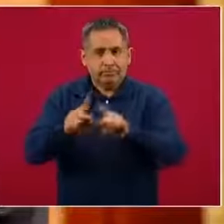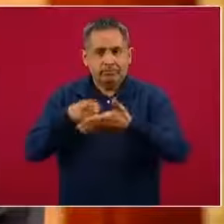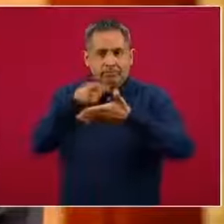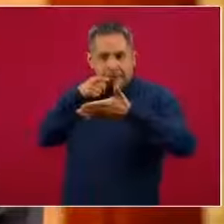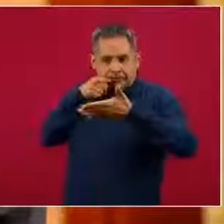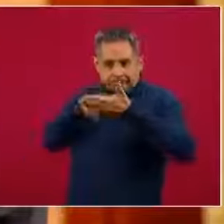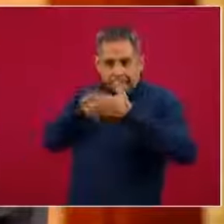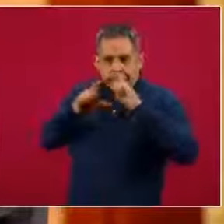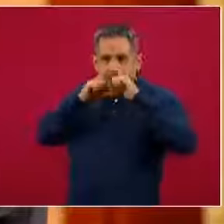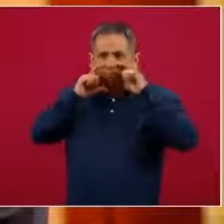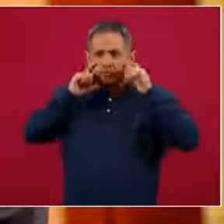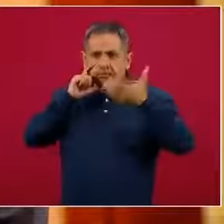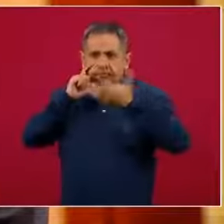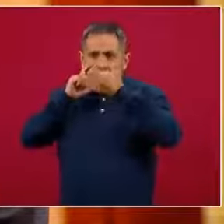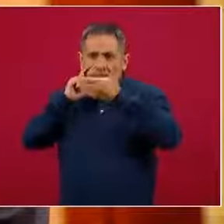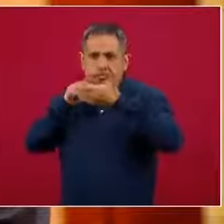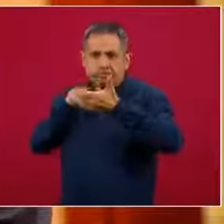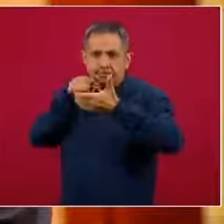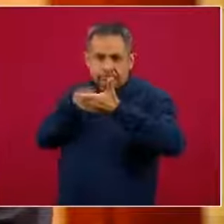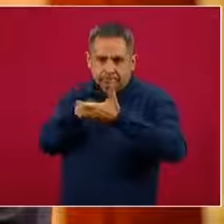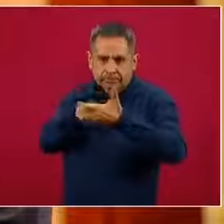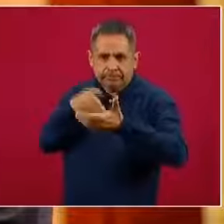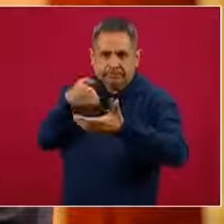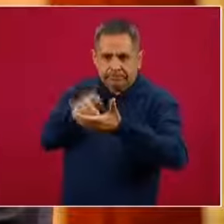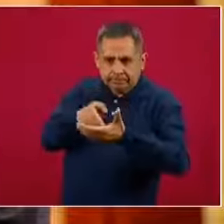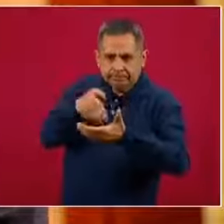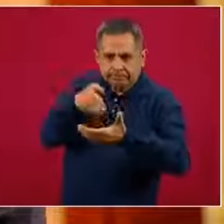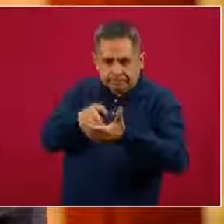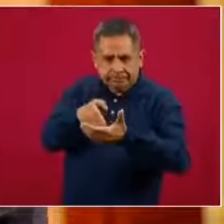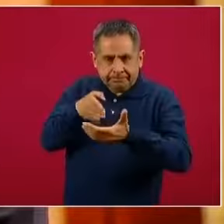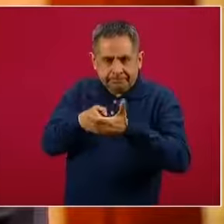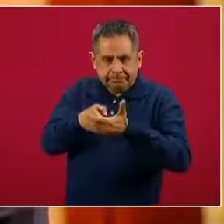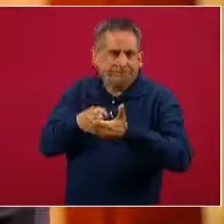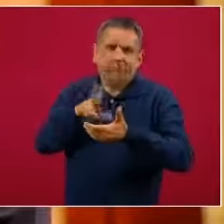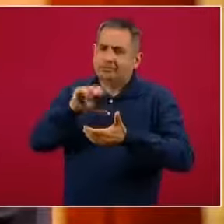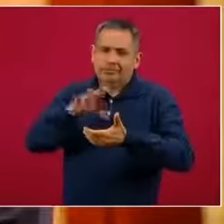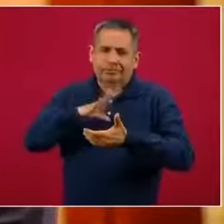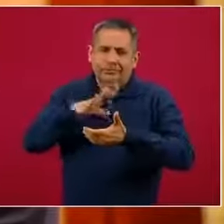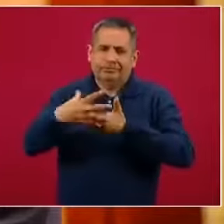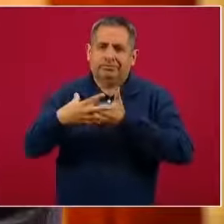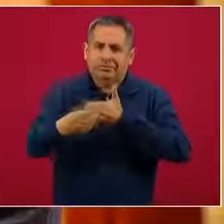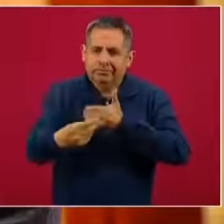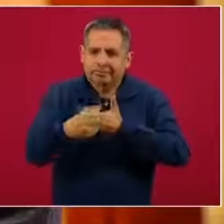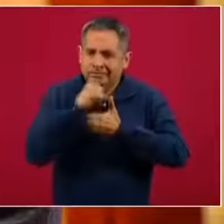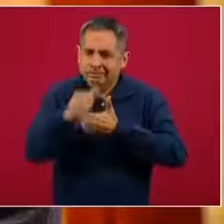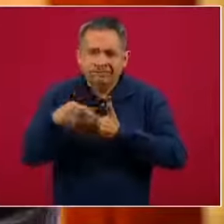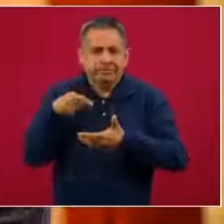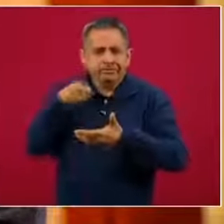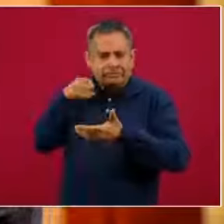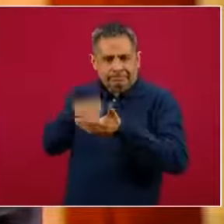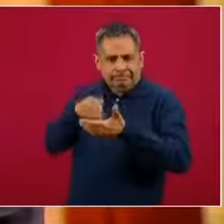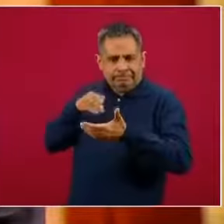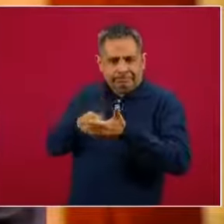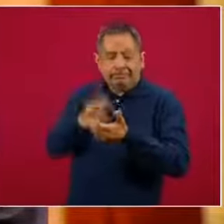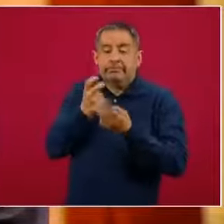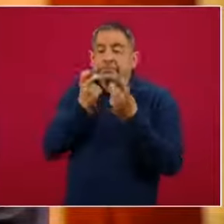la vía respiratoria, nariz y boca, de una persona que esté enferma y pueda con ello propagar los